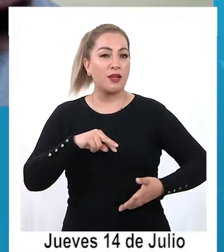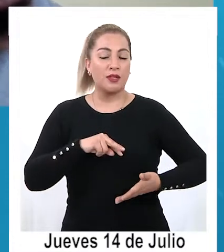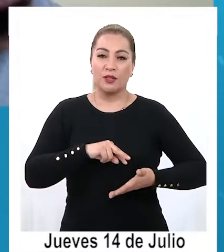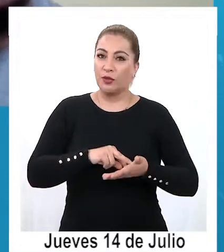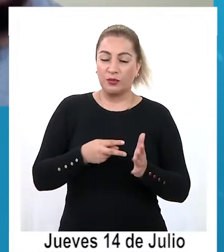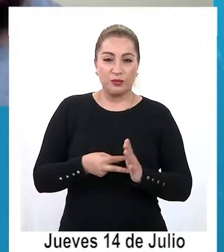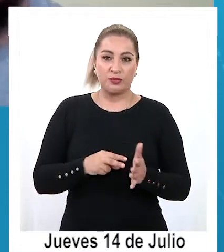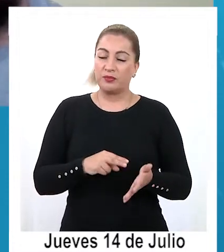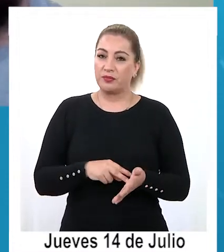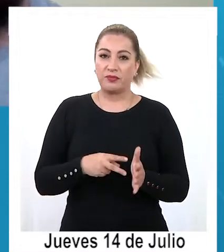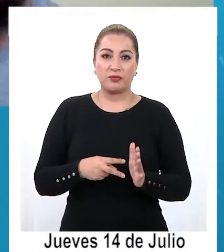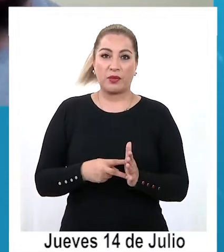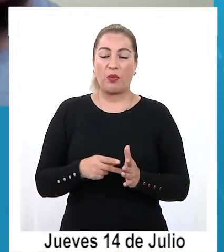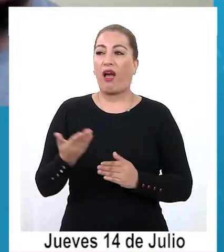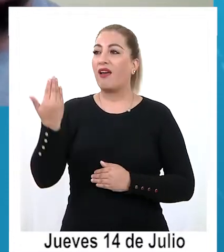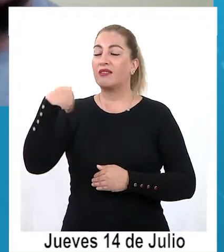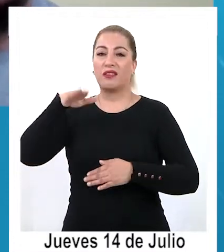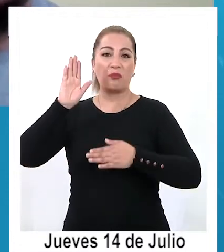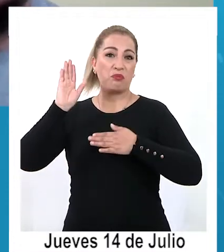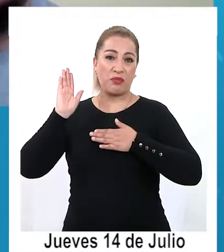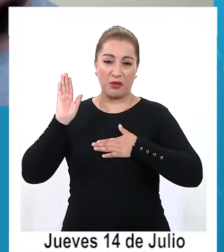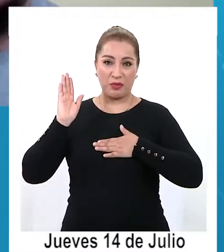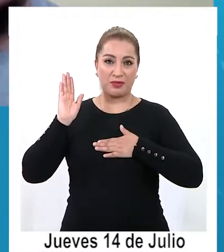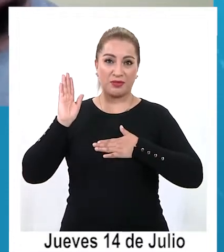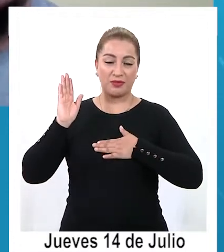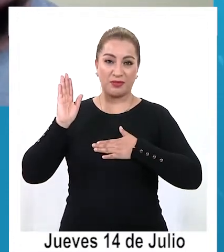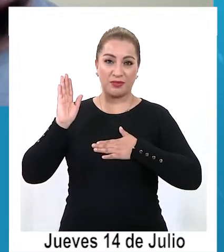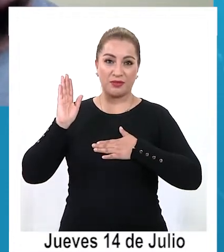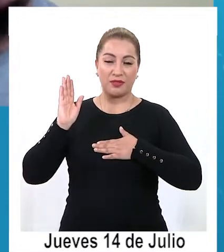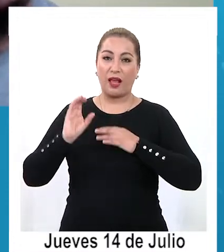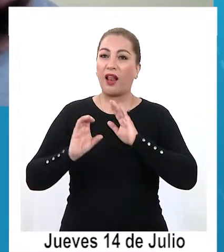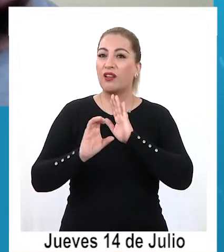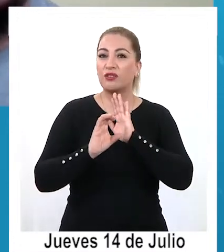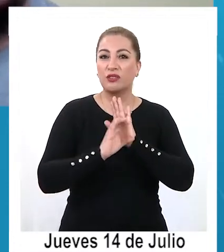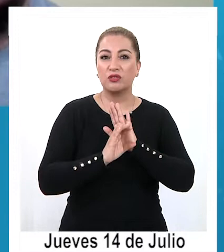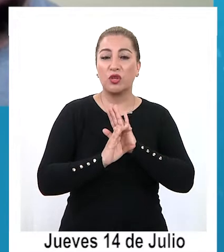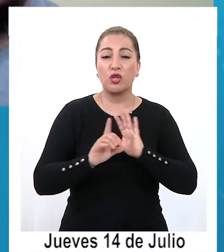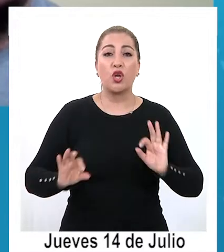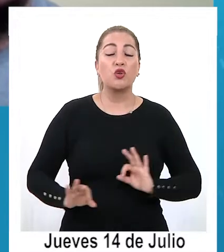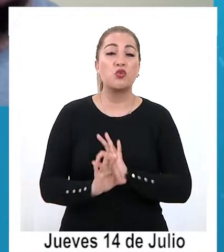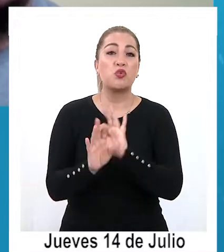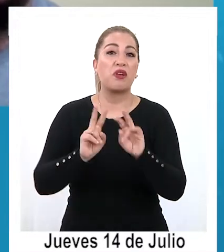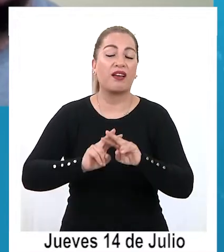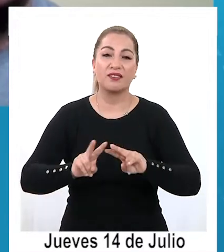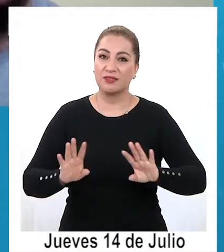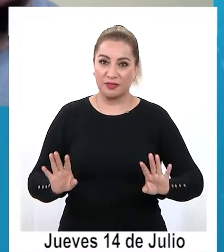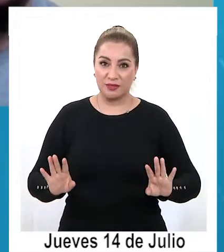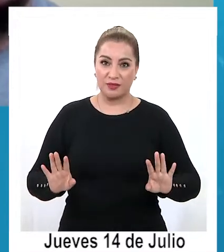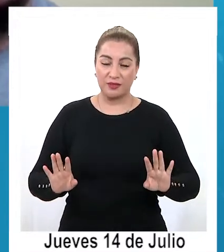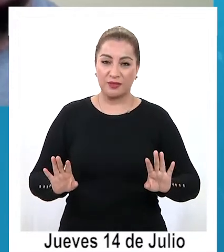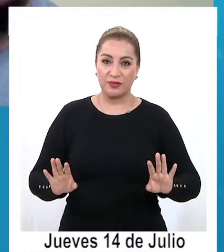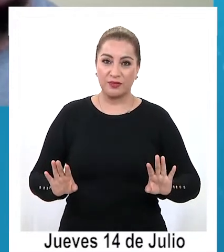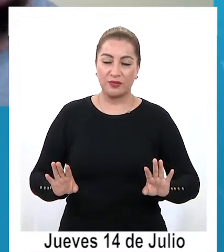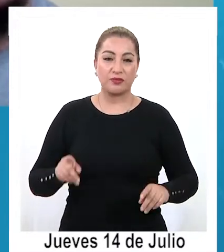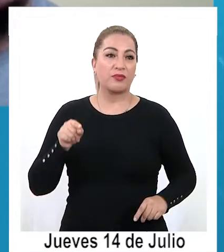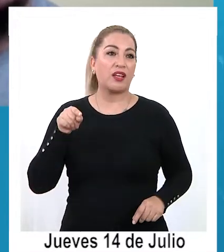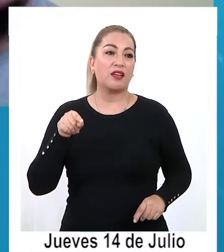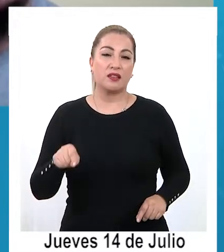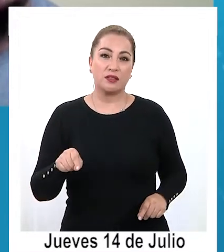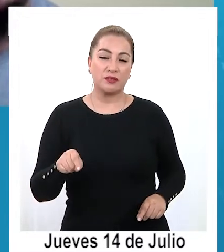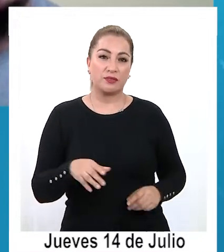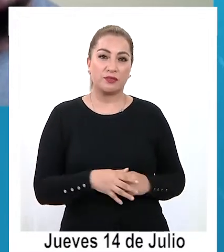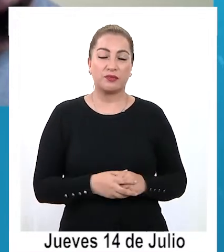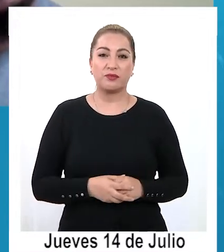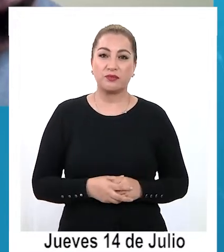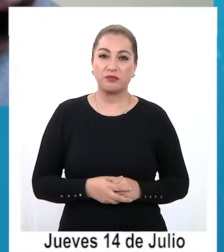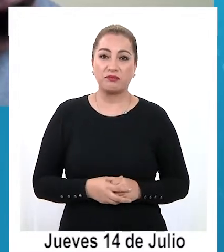problemas de promesas, yo lo llamaría promesas constitucionales que no se concretan. Entonces, si a eso lo extrapolamos